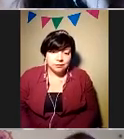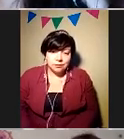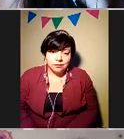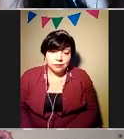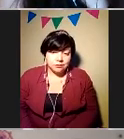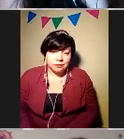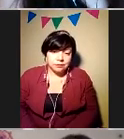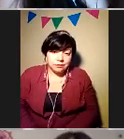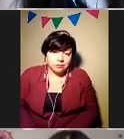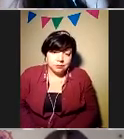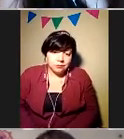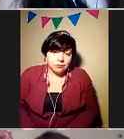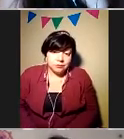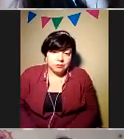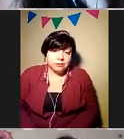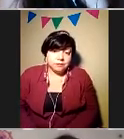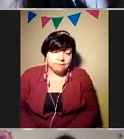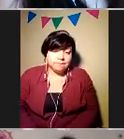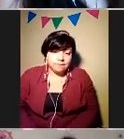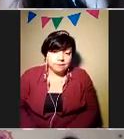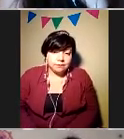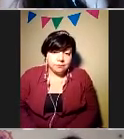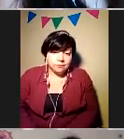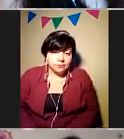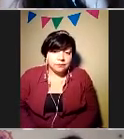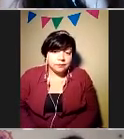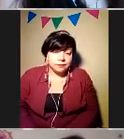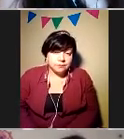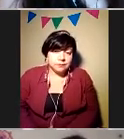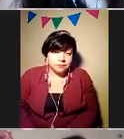que hostigar, digan la verdad, no hay que tener miedo de eso.